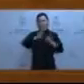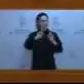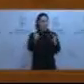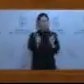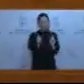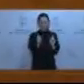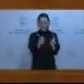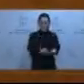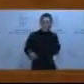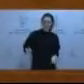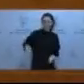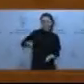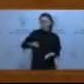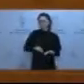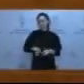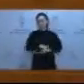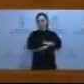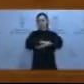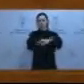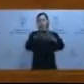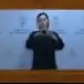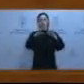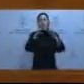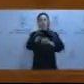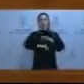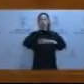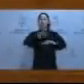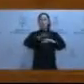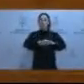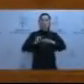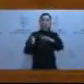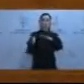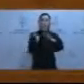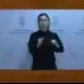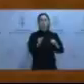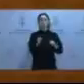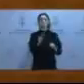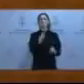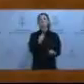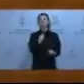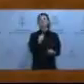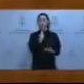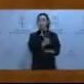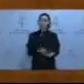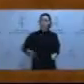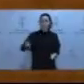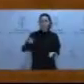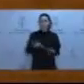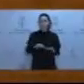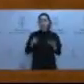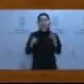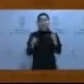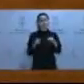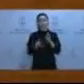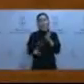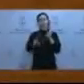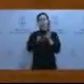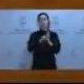de exigir al Gobierno de Asturias el cumplimiento de su palabra, exigirle el cumplimiento de su